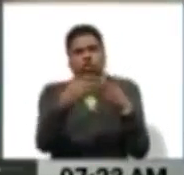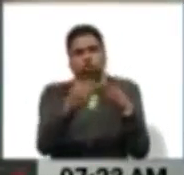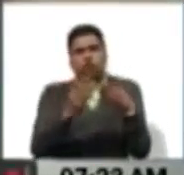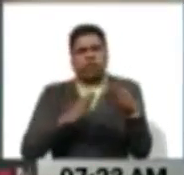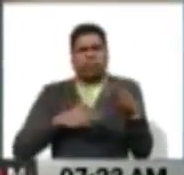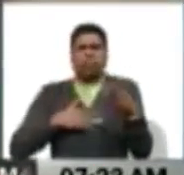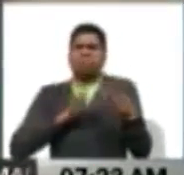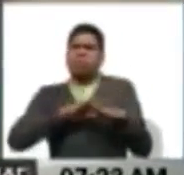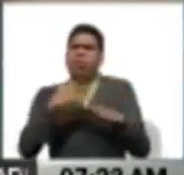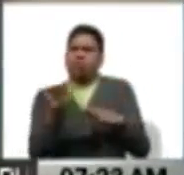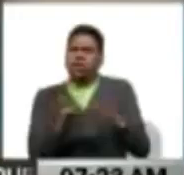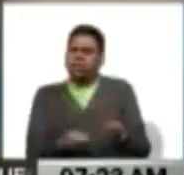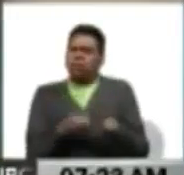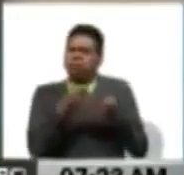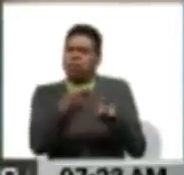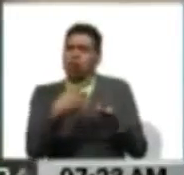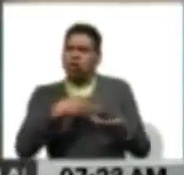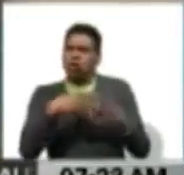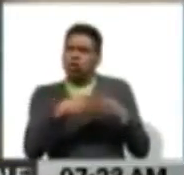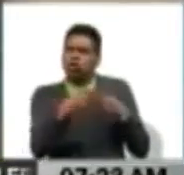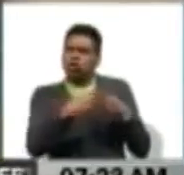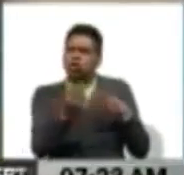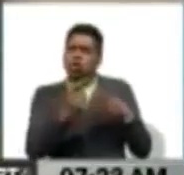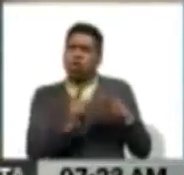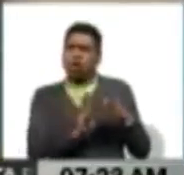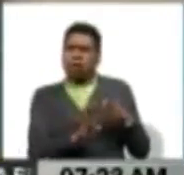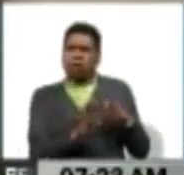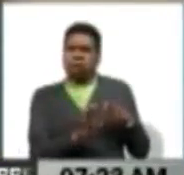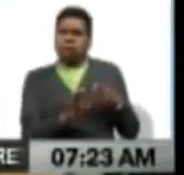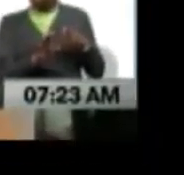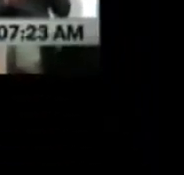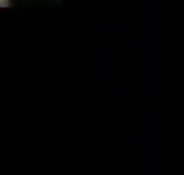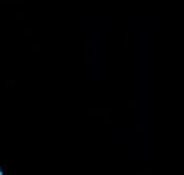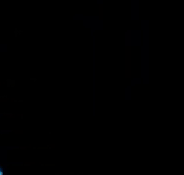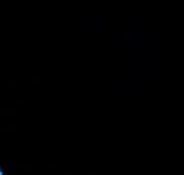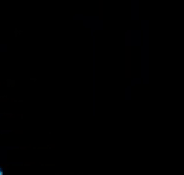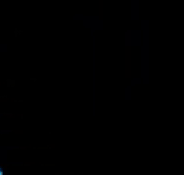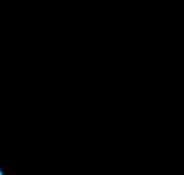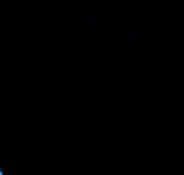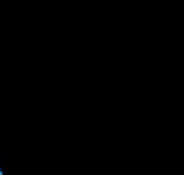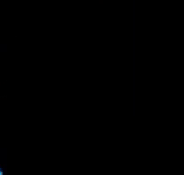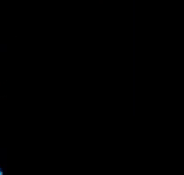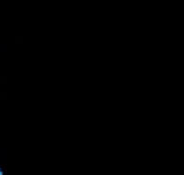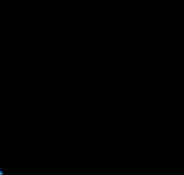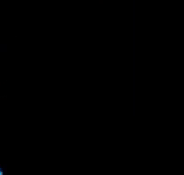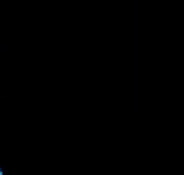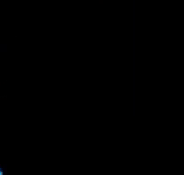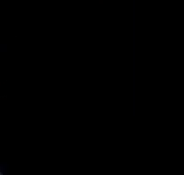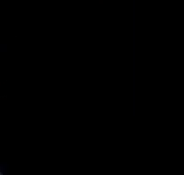Es una pregunta sencilla, y eso lo debe responder es Lorenzo Mendoza, no Carlos Leal, no el pueblo venezolano.